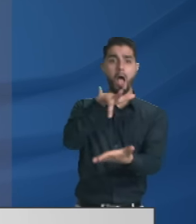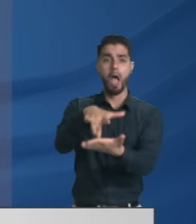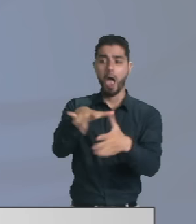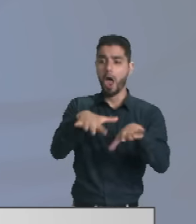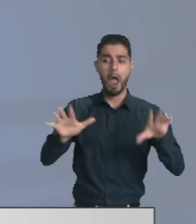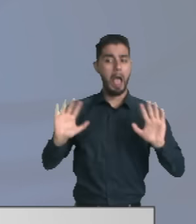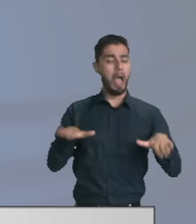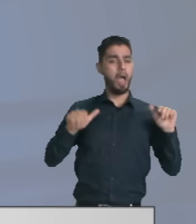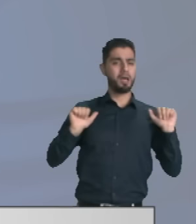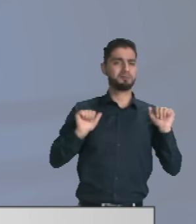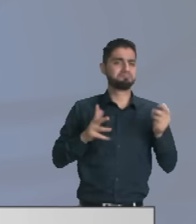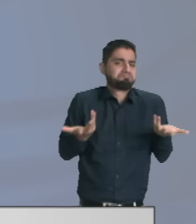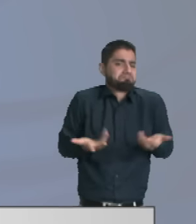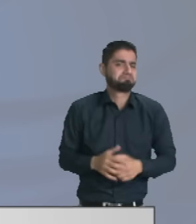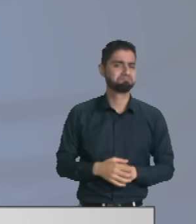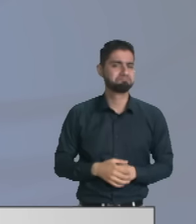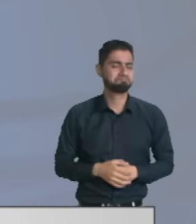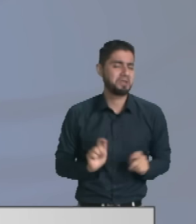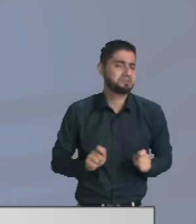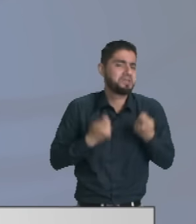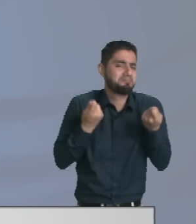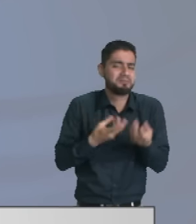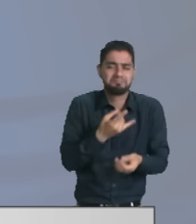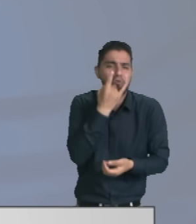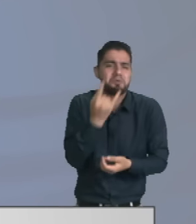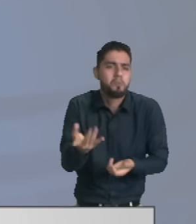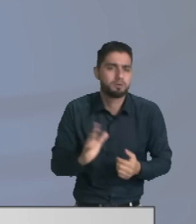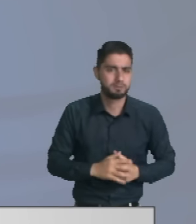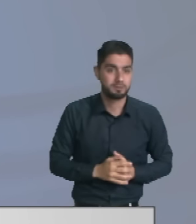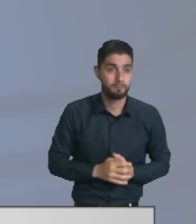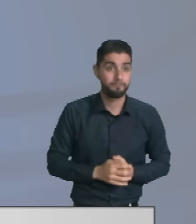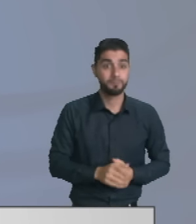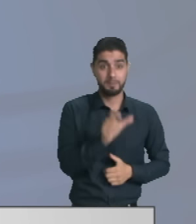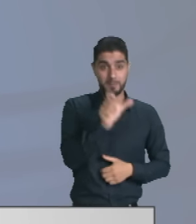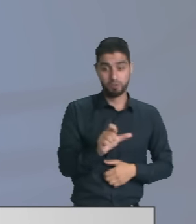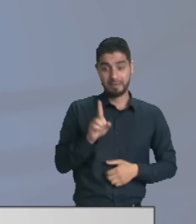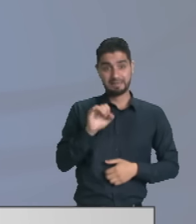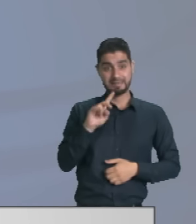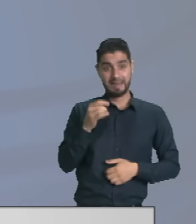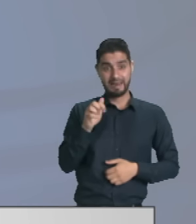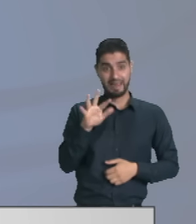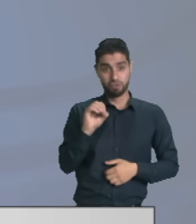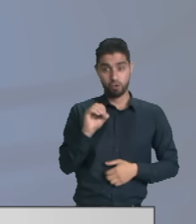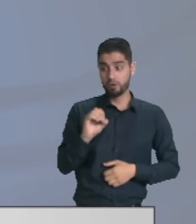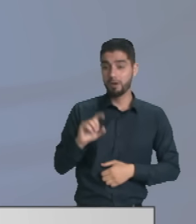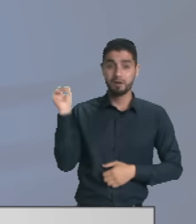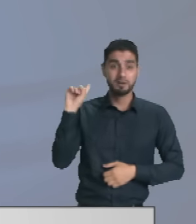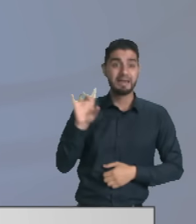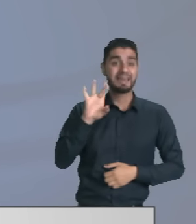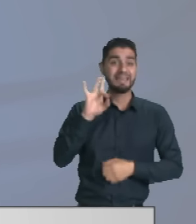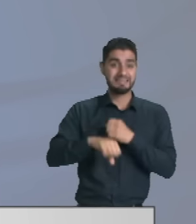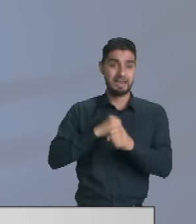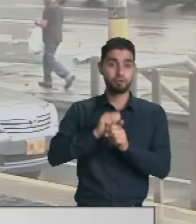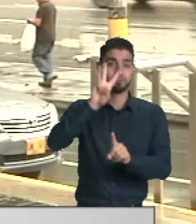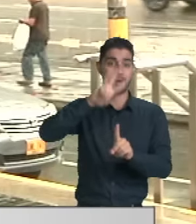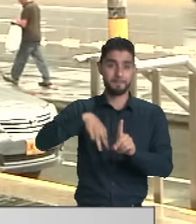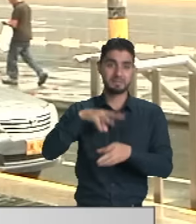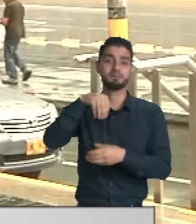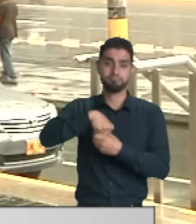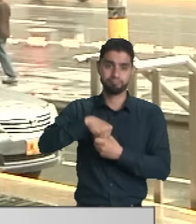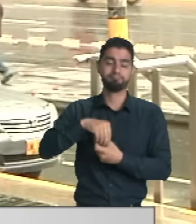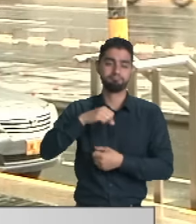que está ahí. El sargento Marín prestó su servicio 15 años y 3 meses en la institución.